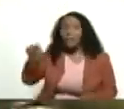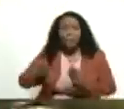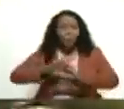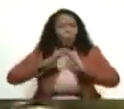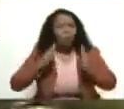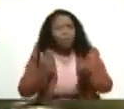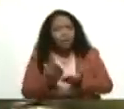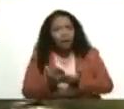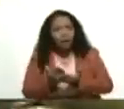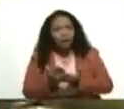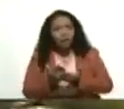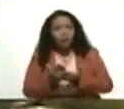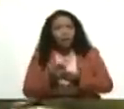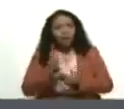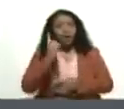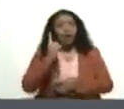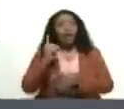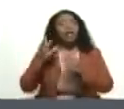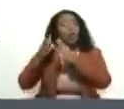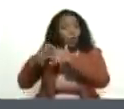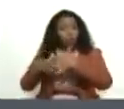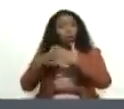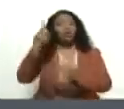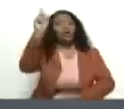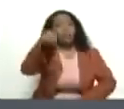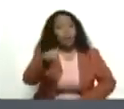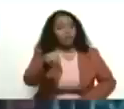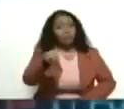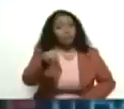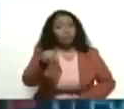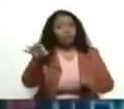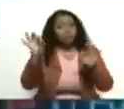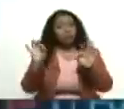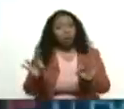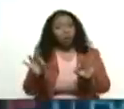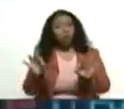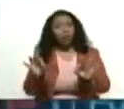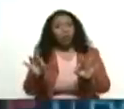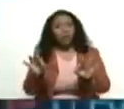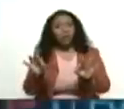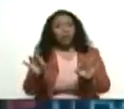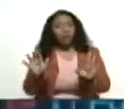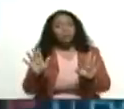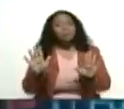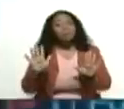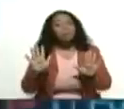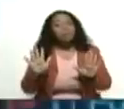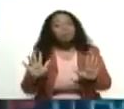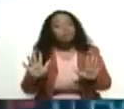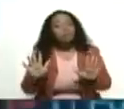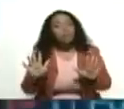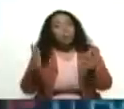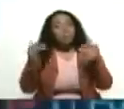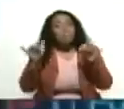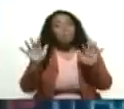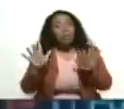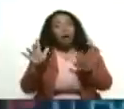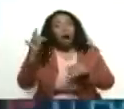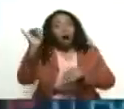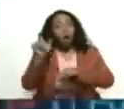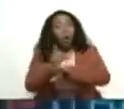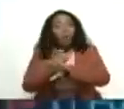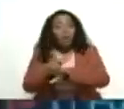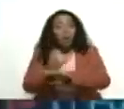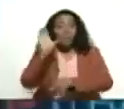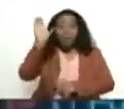los Estados Unidos de Norteamérica. No está seguro el mundo mientras haya un gobierno y un país